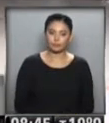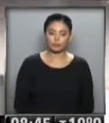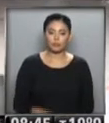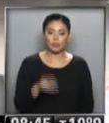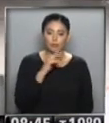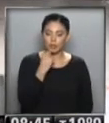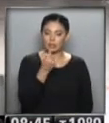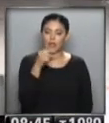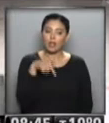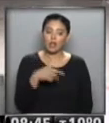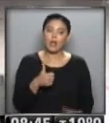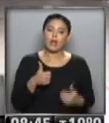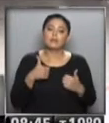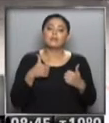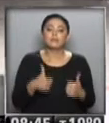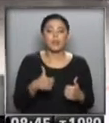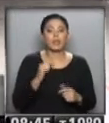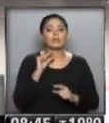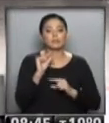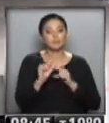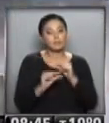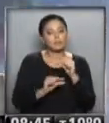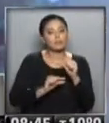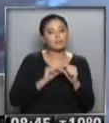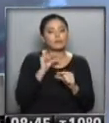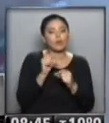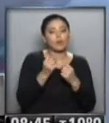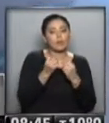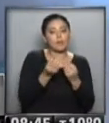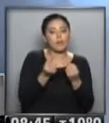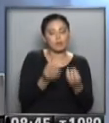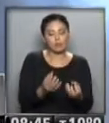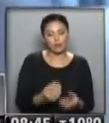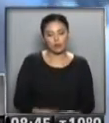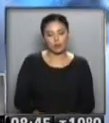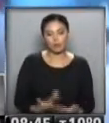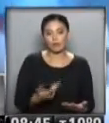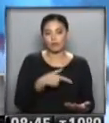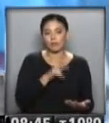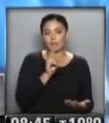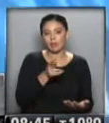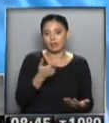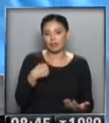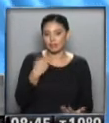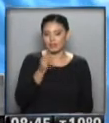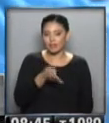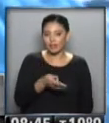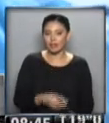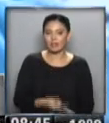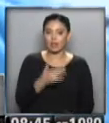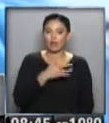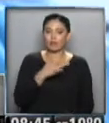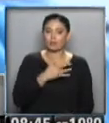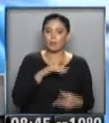lograron mejorar esos pequeños inconvenientes que había que son riesgos que por supuesto que hay porque es un